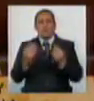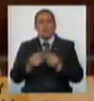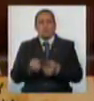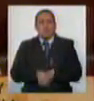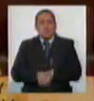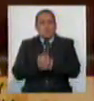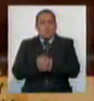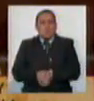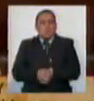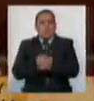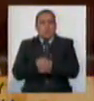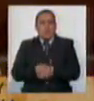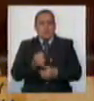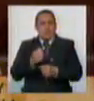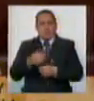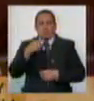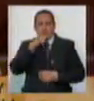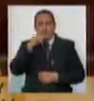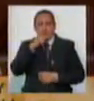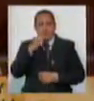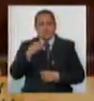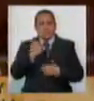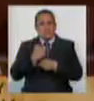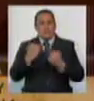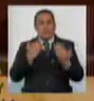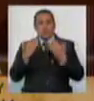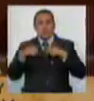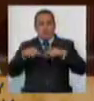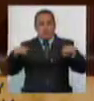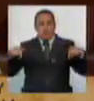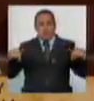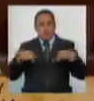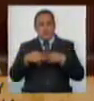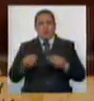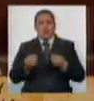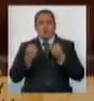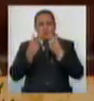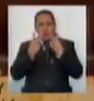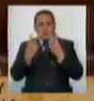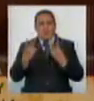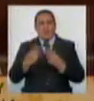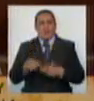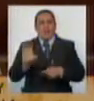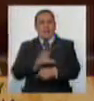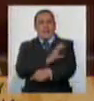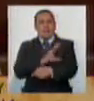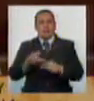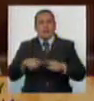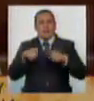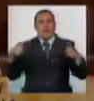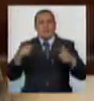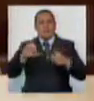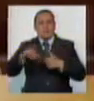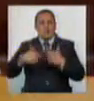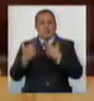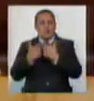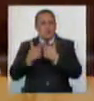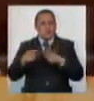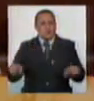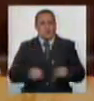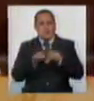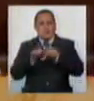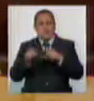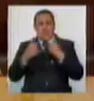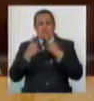voleibolistas, la inauguración de modernos complejos deportivos como el ubicado en Canto Grande y la dación de la ley